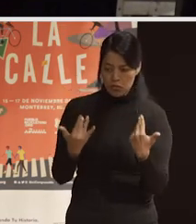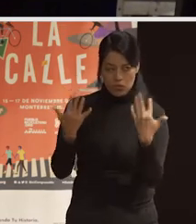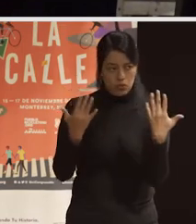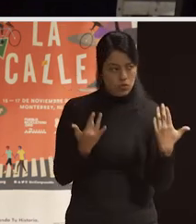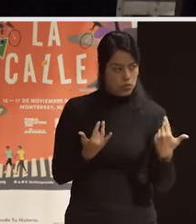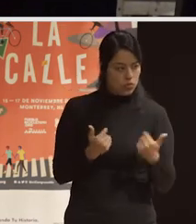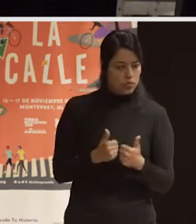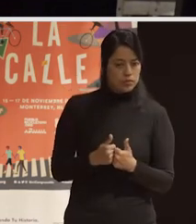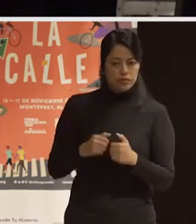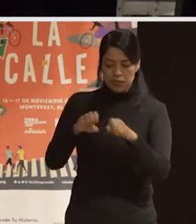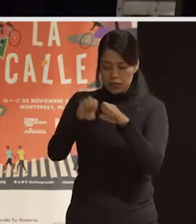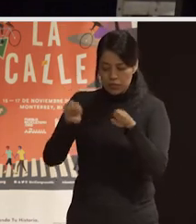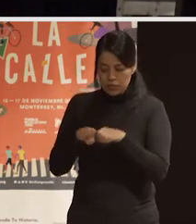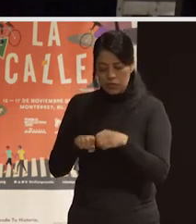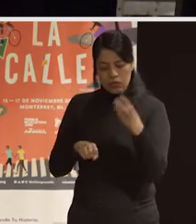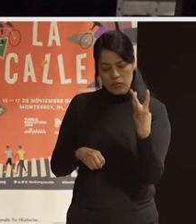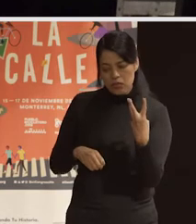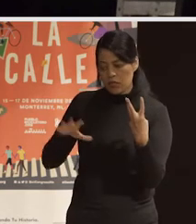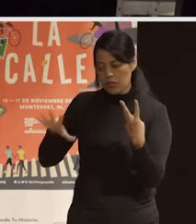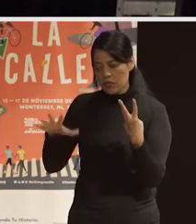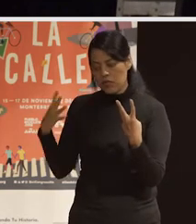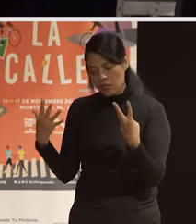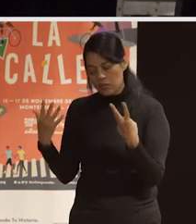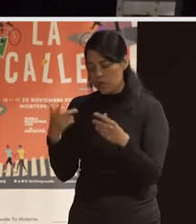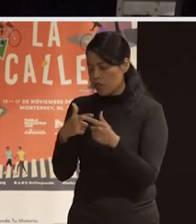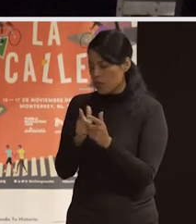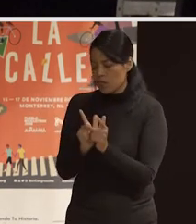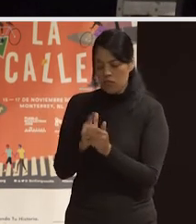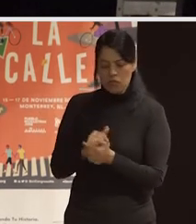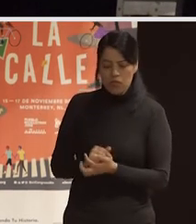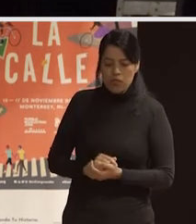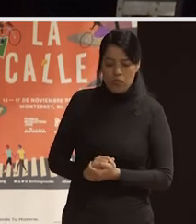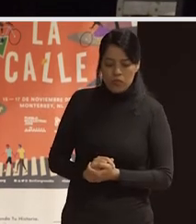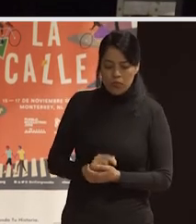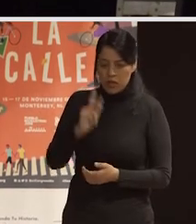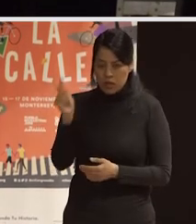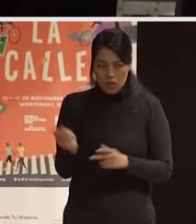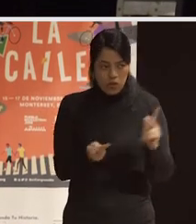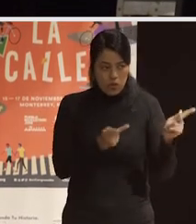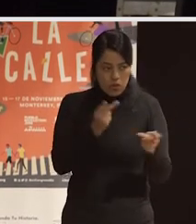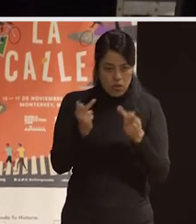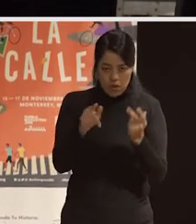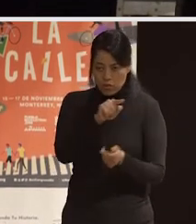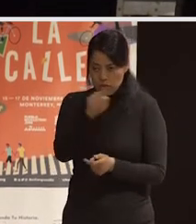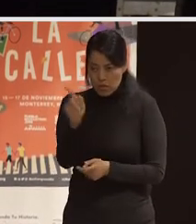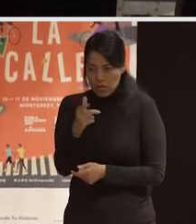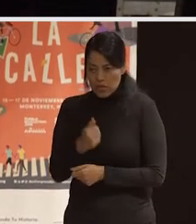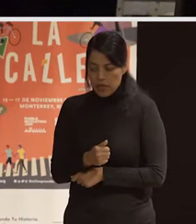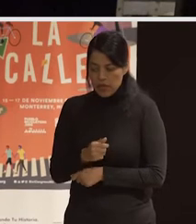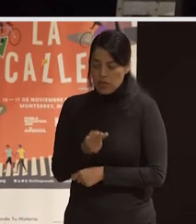como gusten y vamos a proponerles algunas preguntas que queremos que